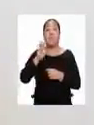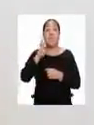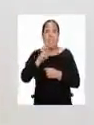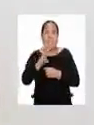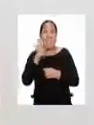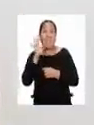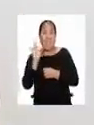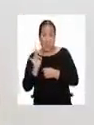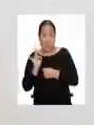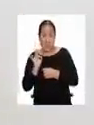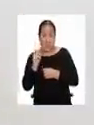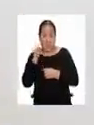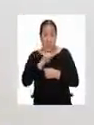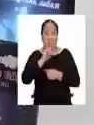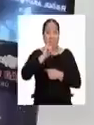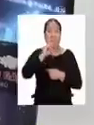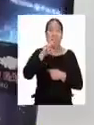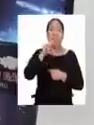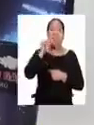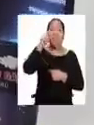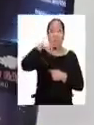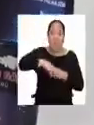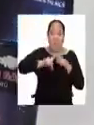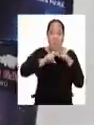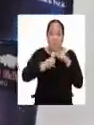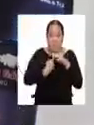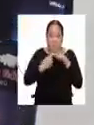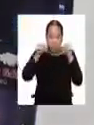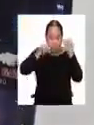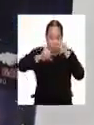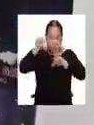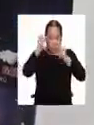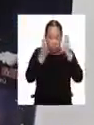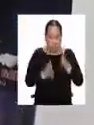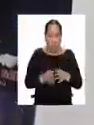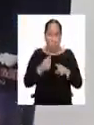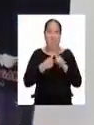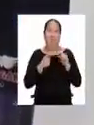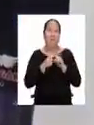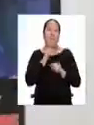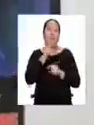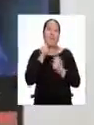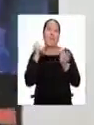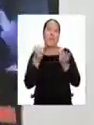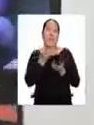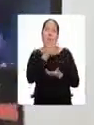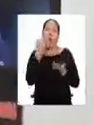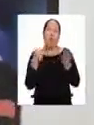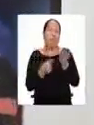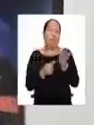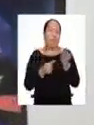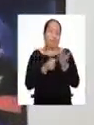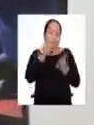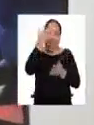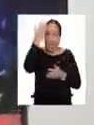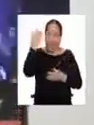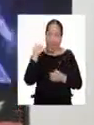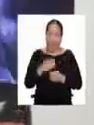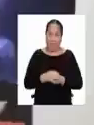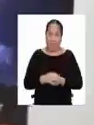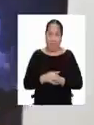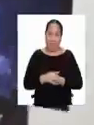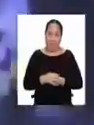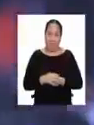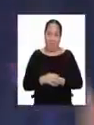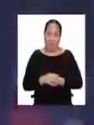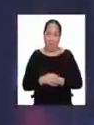fue el padre de la realidad virtual, pero por lo mismo que no tenía mucha buena tecnología en esa época, entonces no se pudo tener